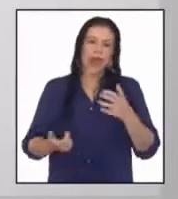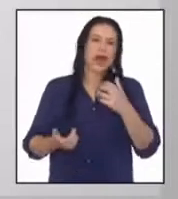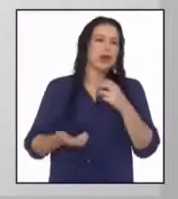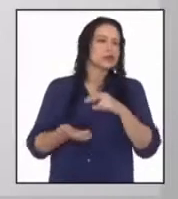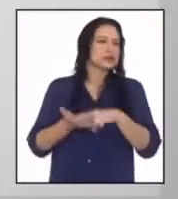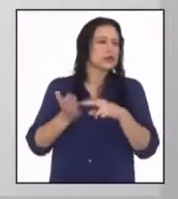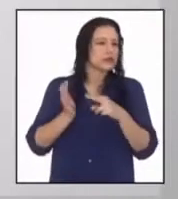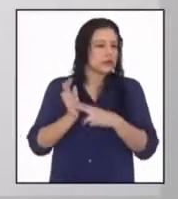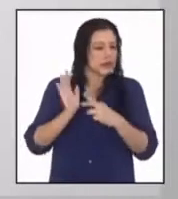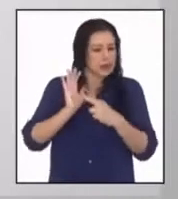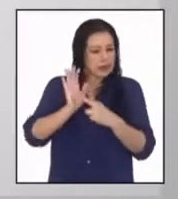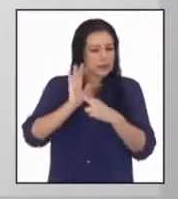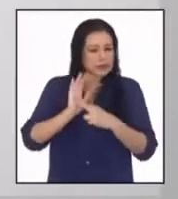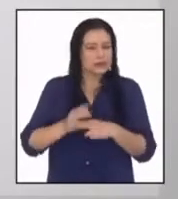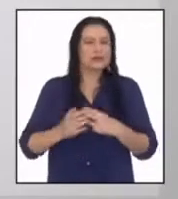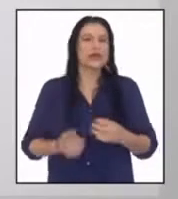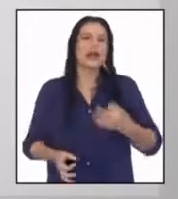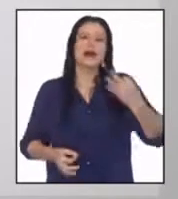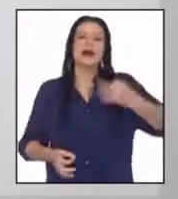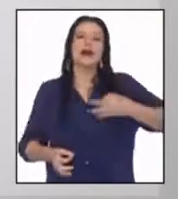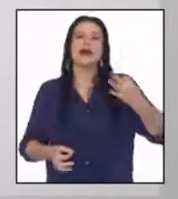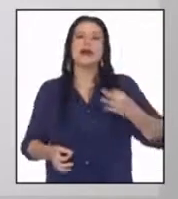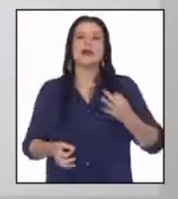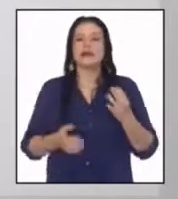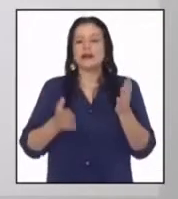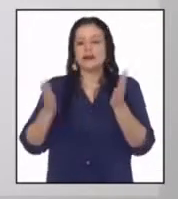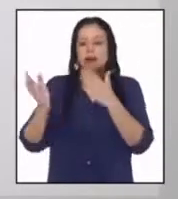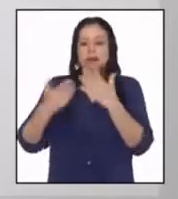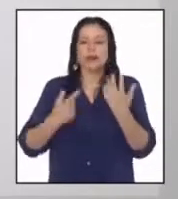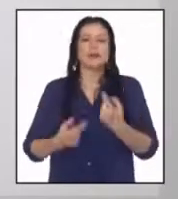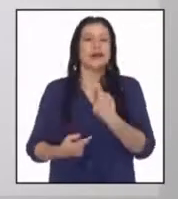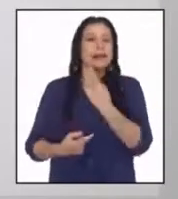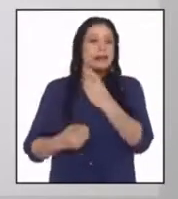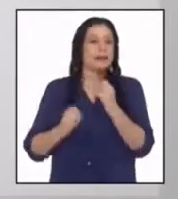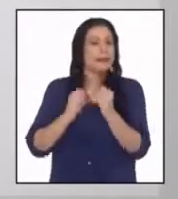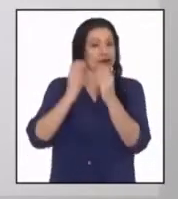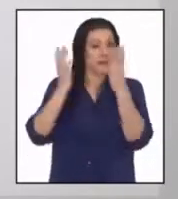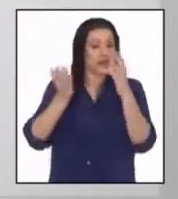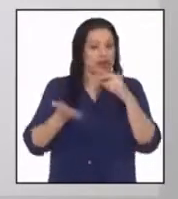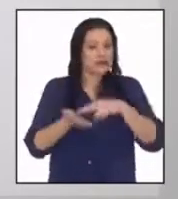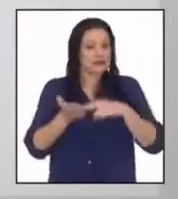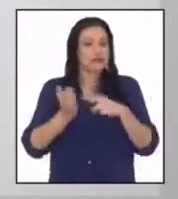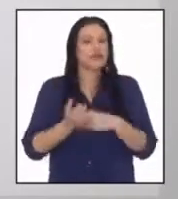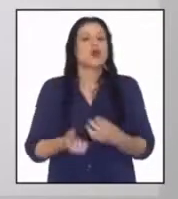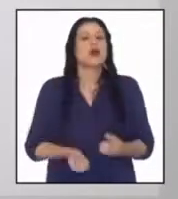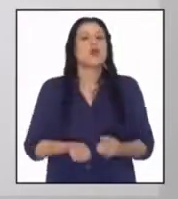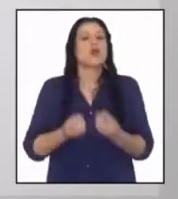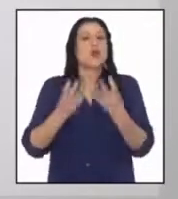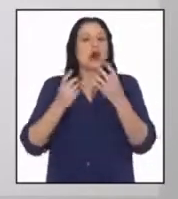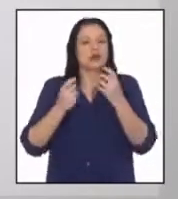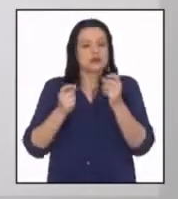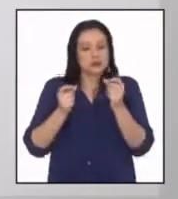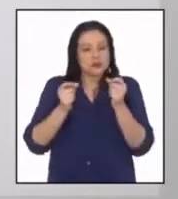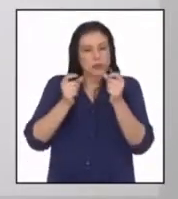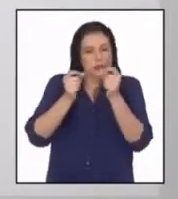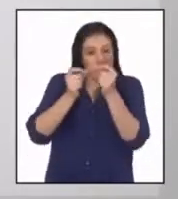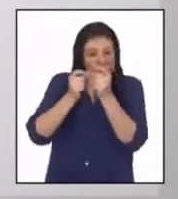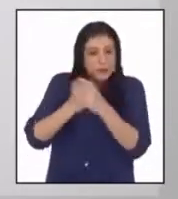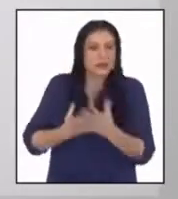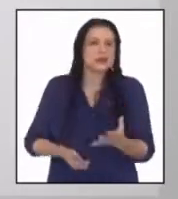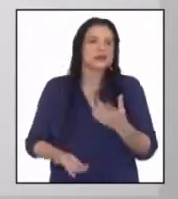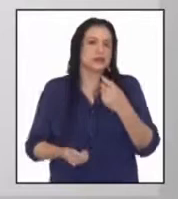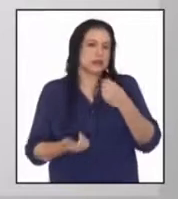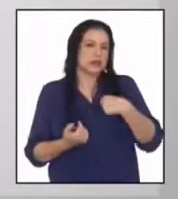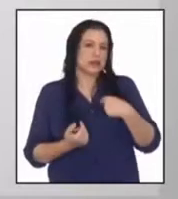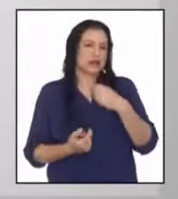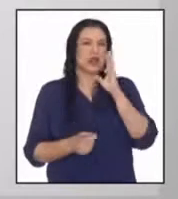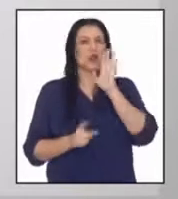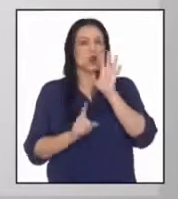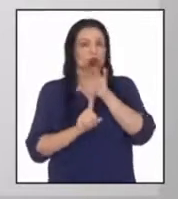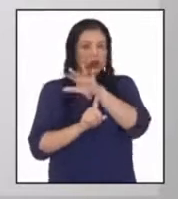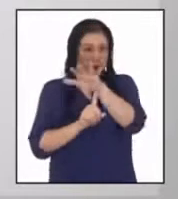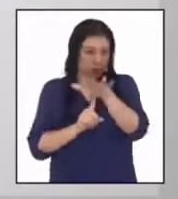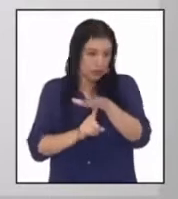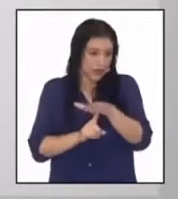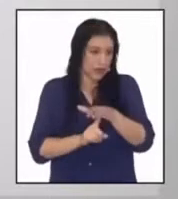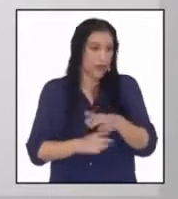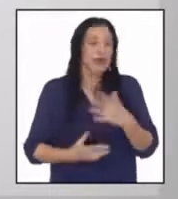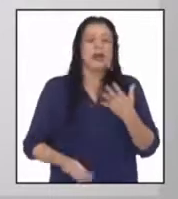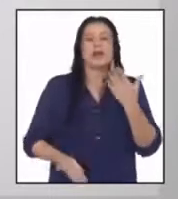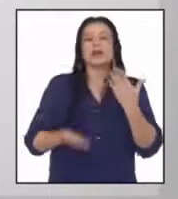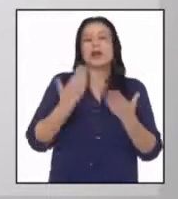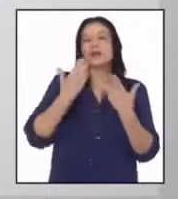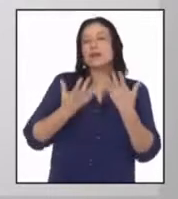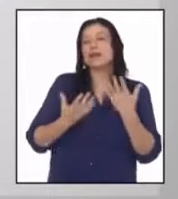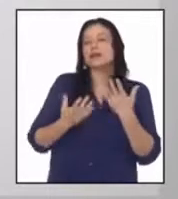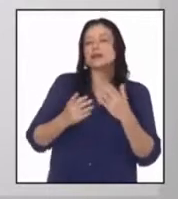Corresponde al estándar de calidad ambiental diario. Significa la cantidad de microgramos de estas partículas contaminantes que debe haber a